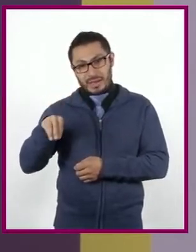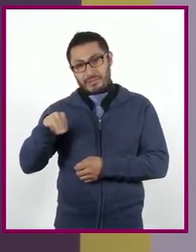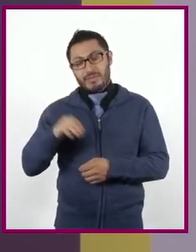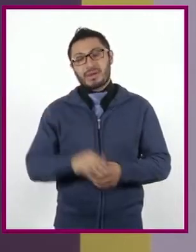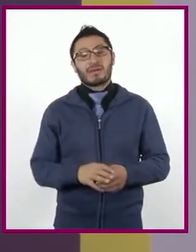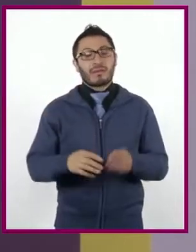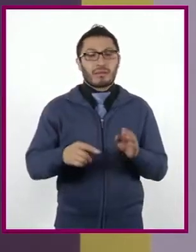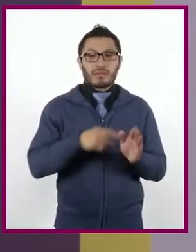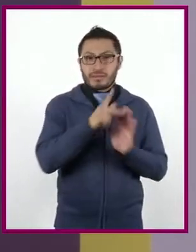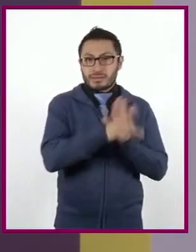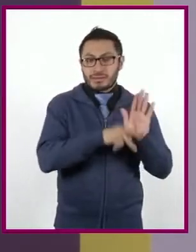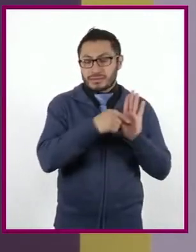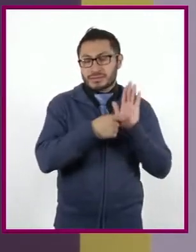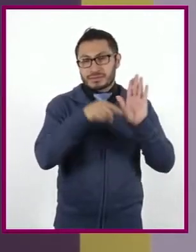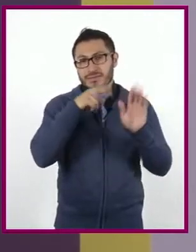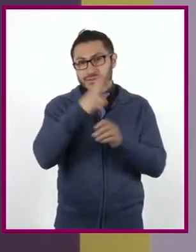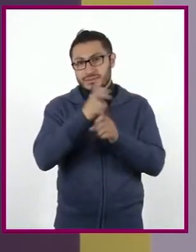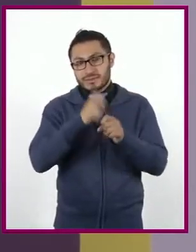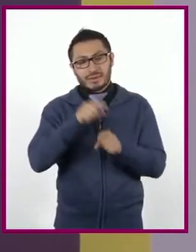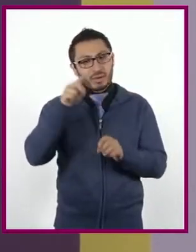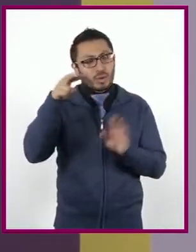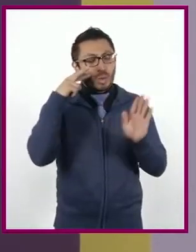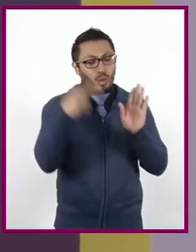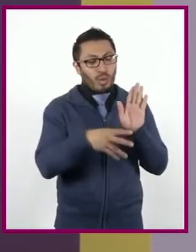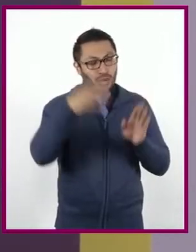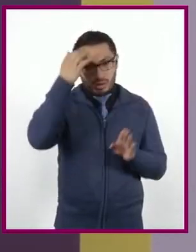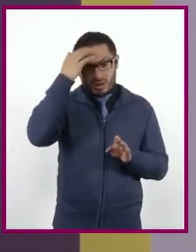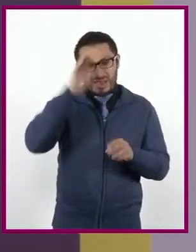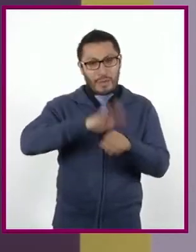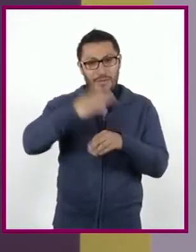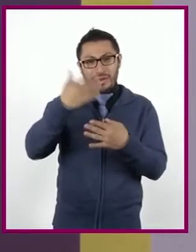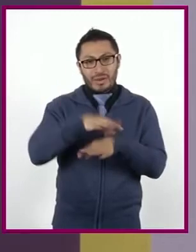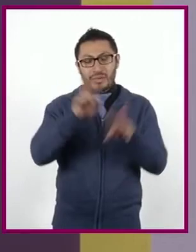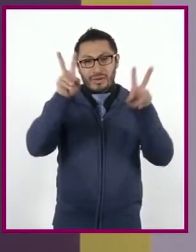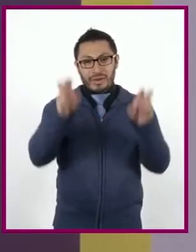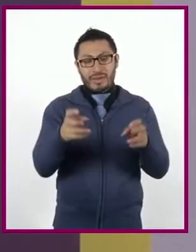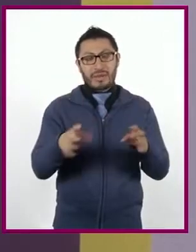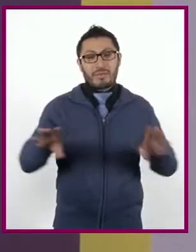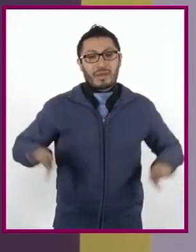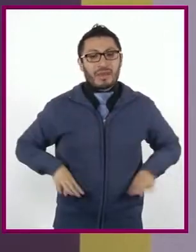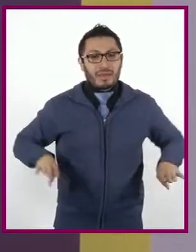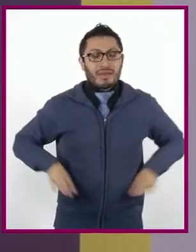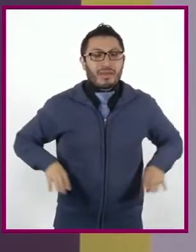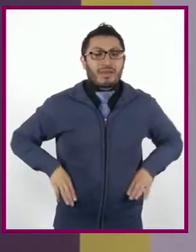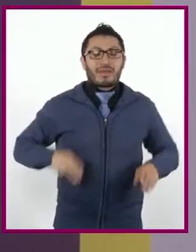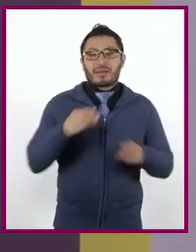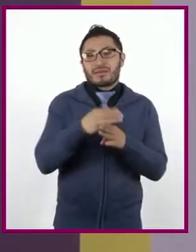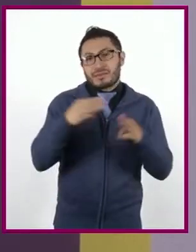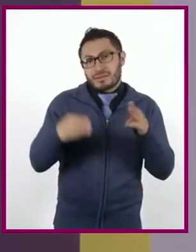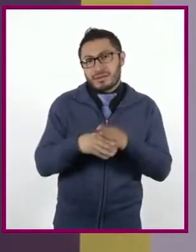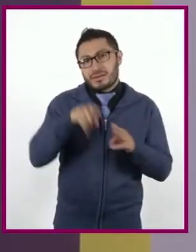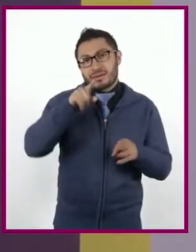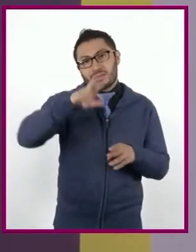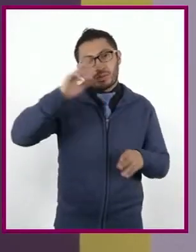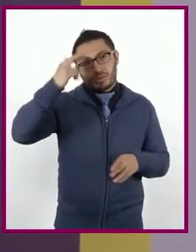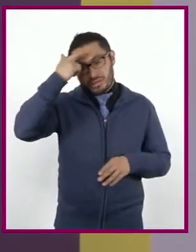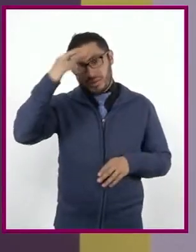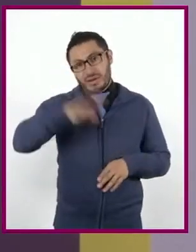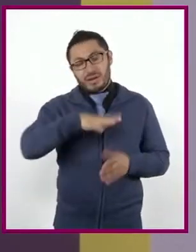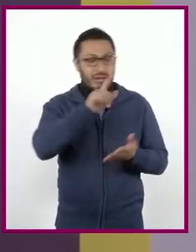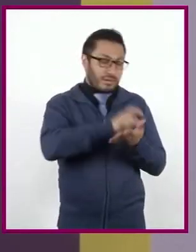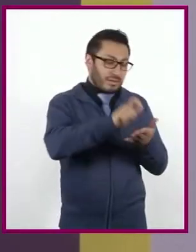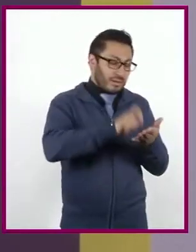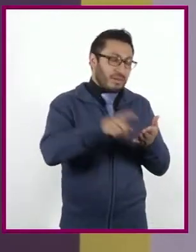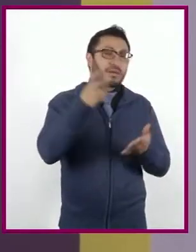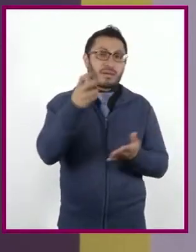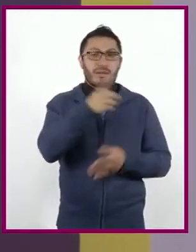Con el siguiente video, te invitamos a conocer más sobre las propiedades intensivas de la materia. Recuerda que debes tomar apuntes